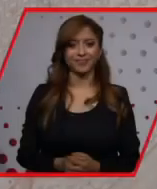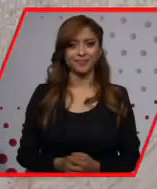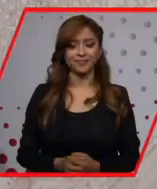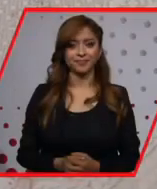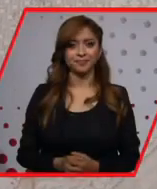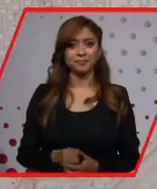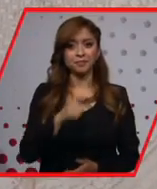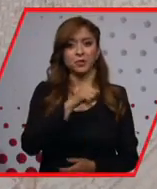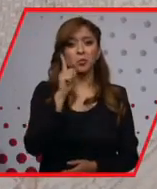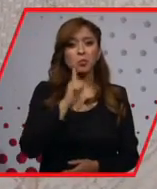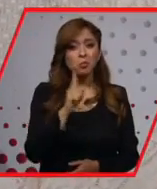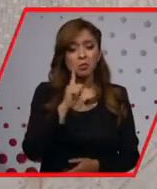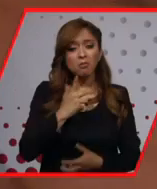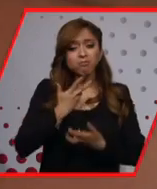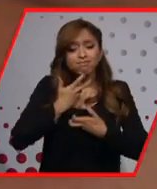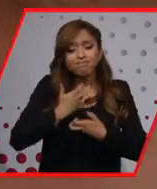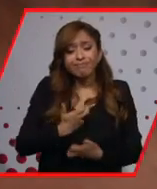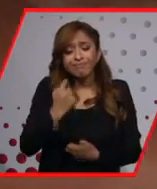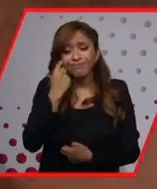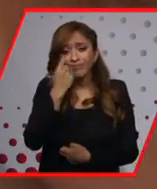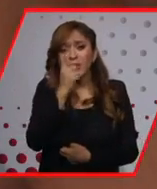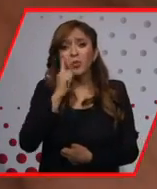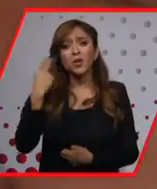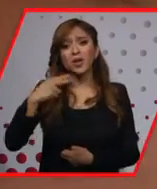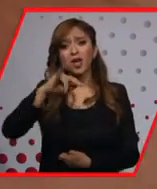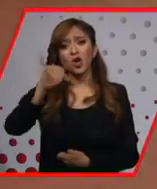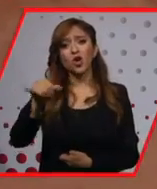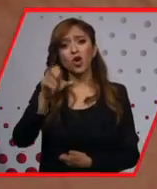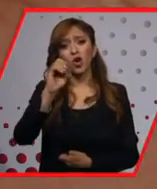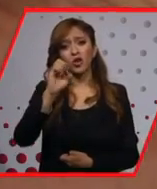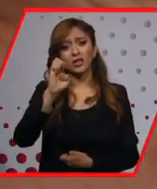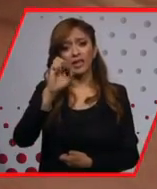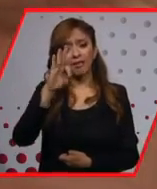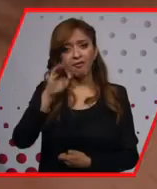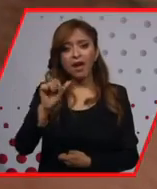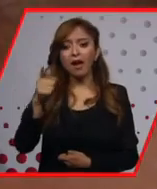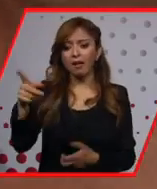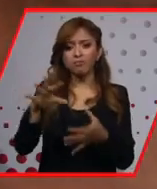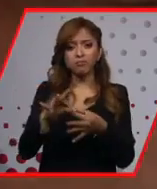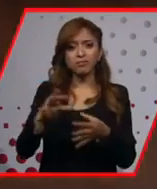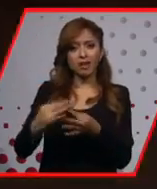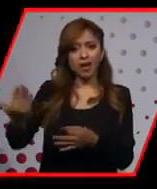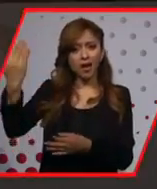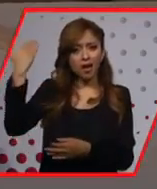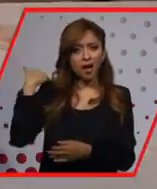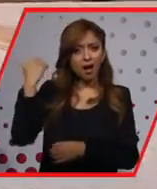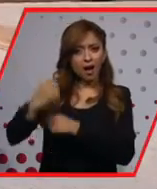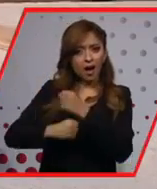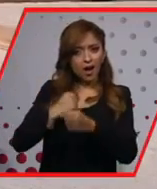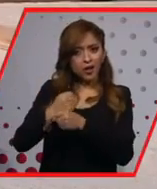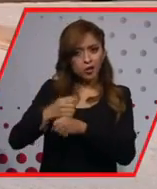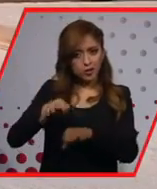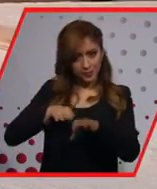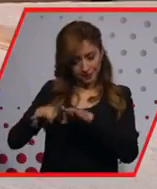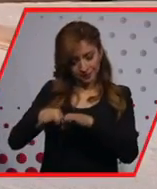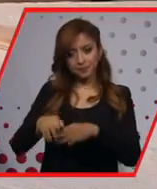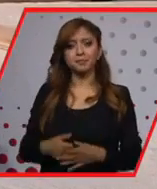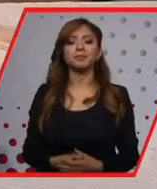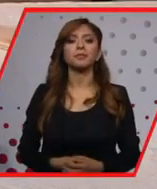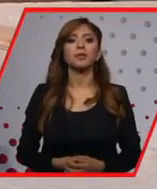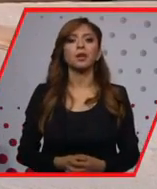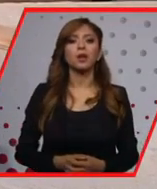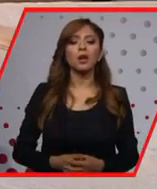Con cierta nostalgia en la mirada, la señora Josefa Ruiz nos cuenta a qué se dedicaba hace algunos años. Pues en tiempos de juventud